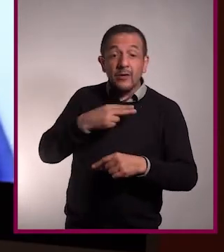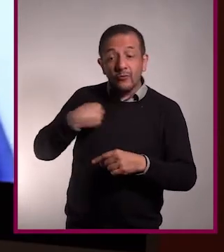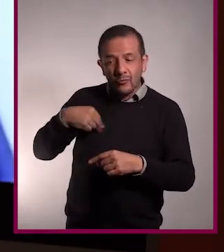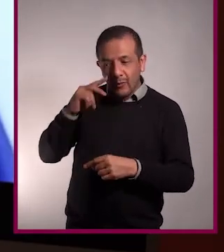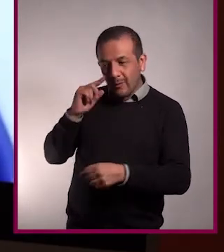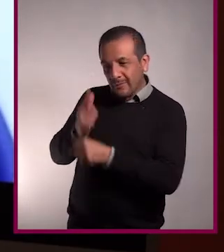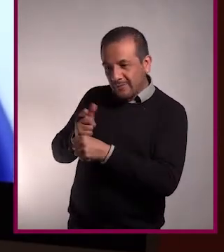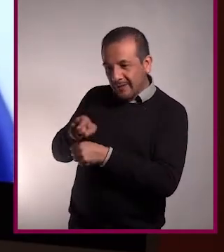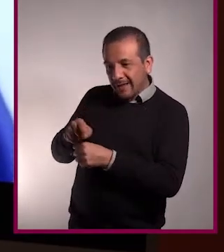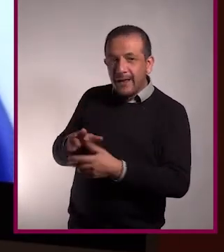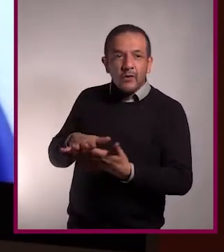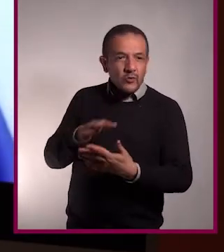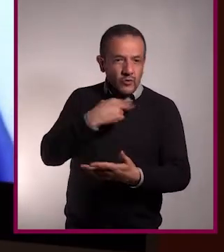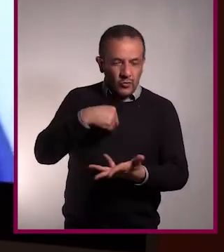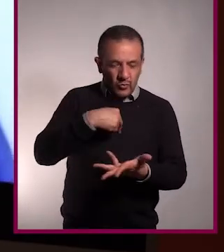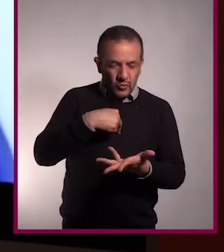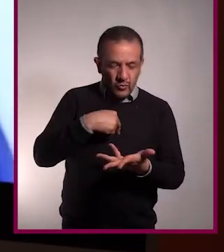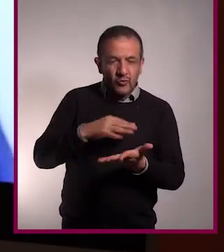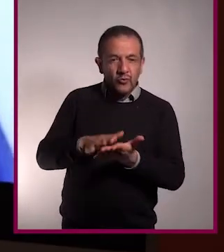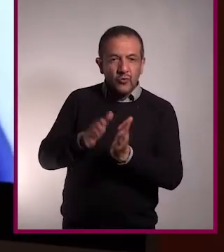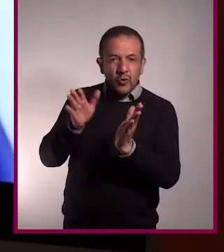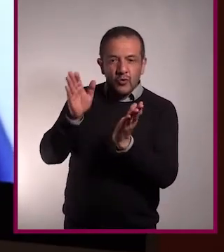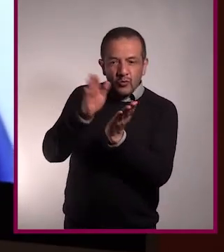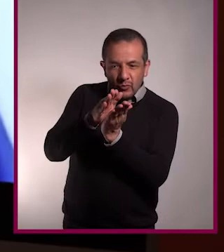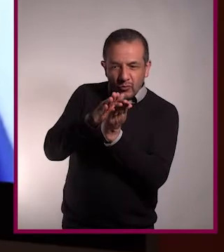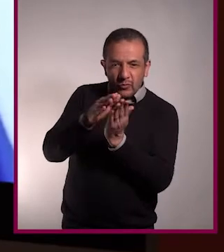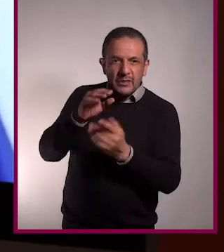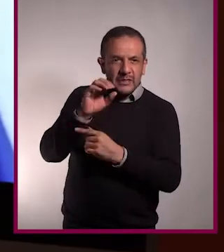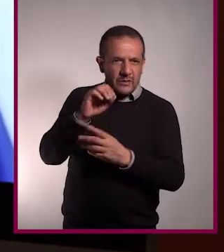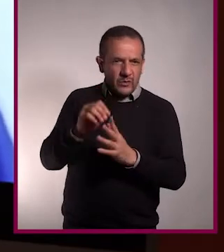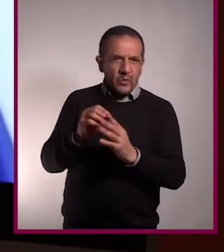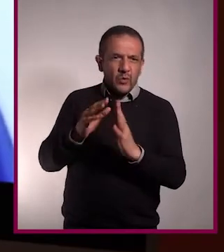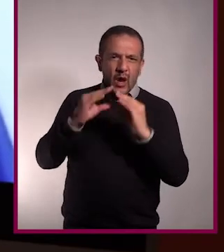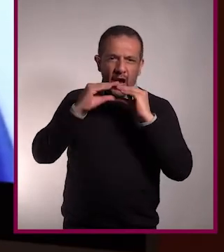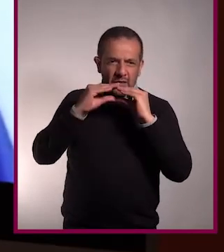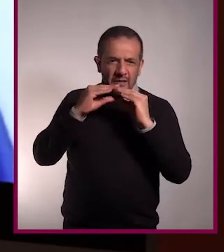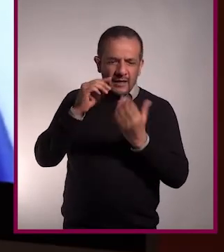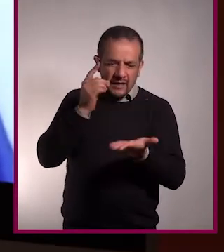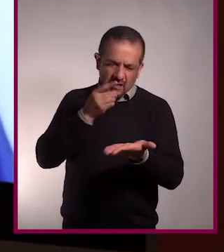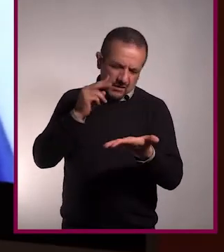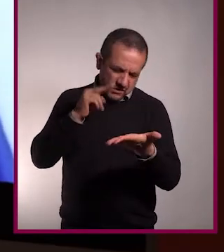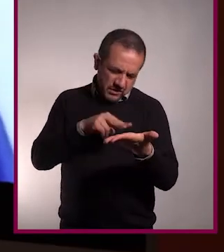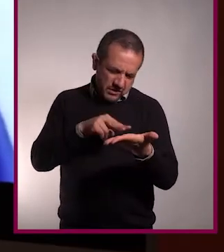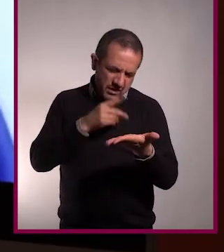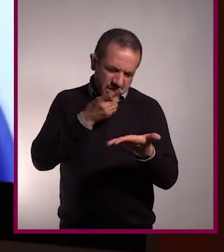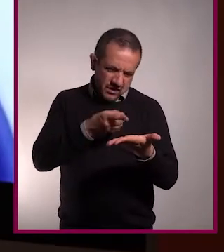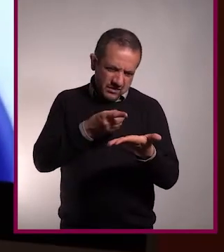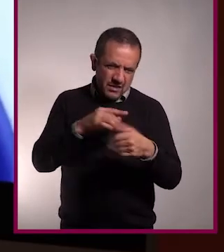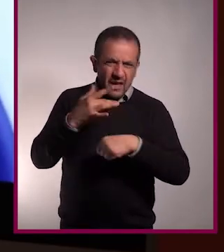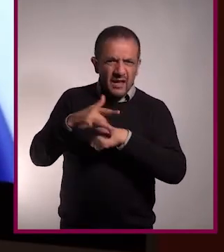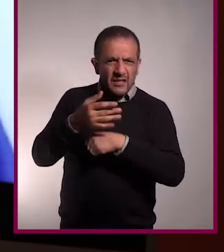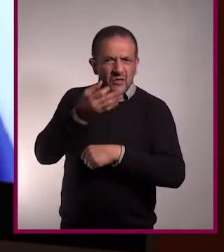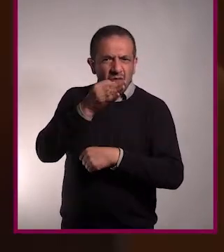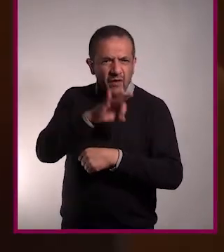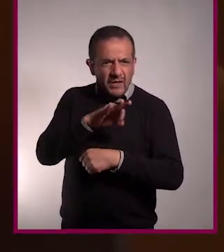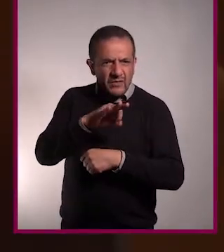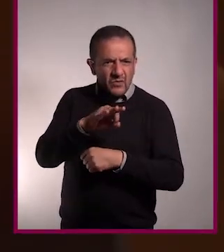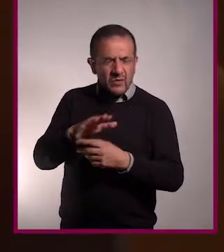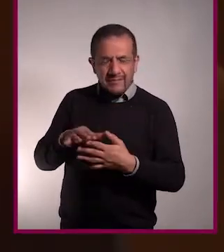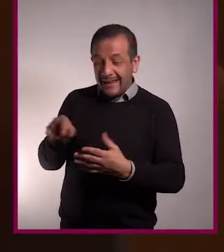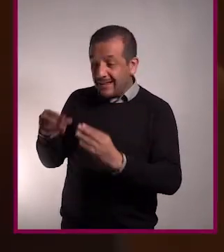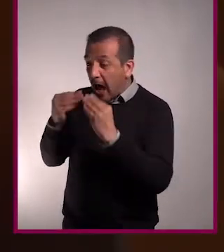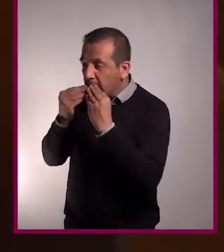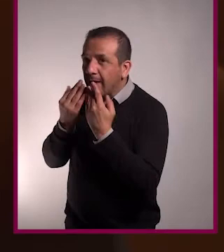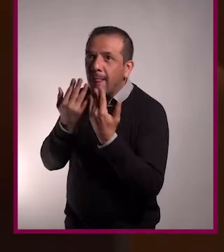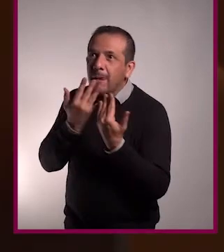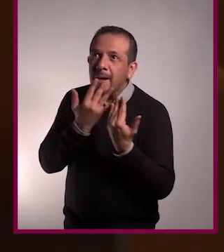tiendas de cadenas, pero que pues ya a veces nos encontramos, por ejemplo, con un sándwich que dice imitación queso. Esos son